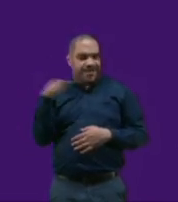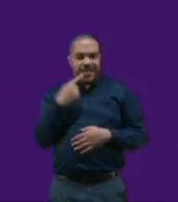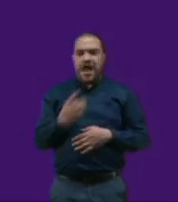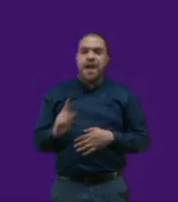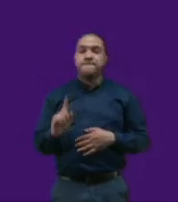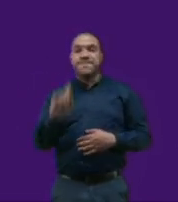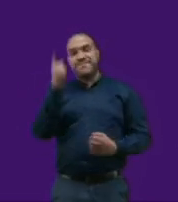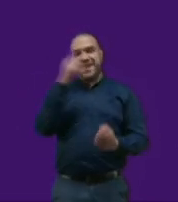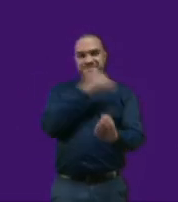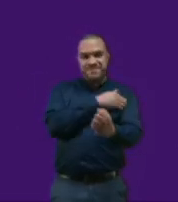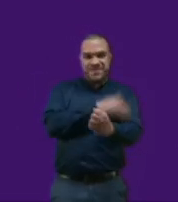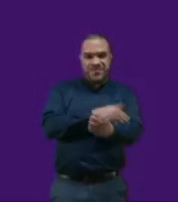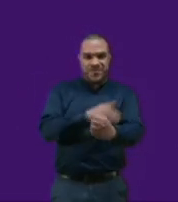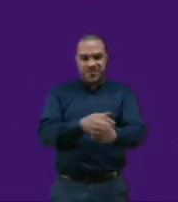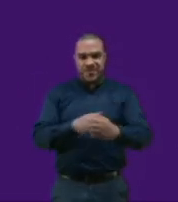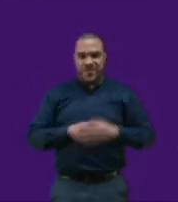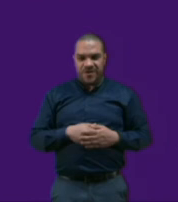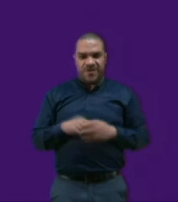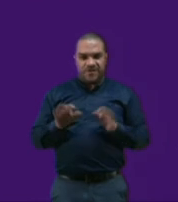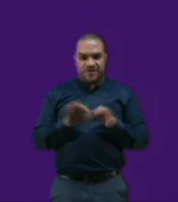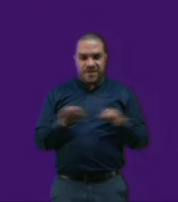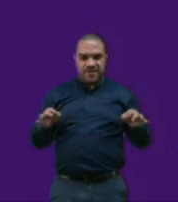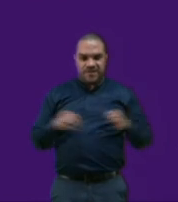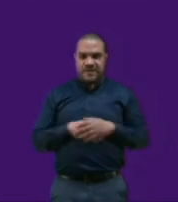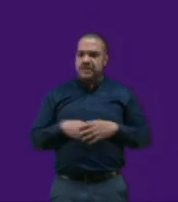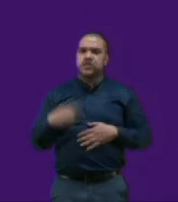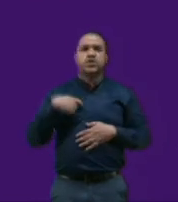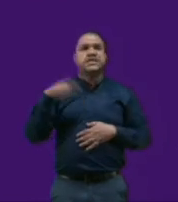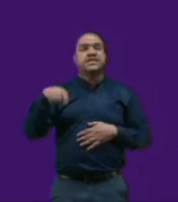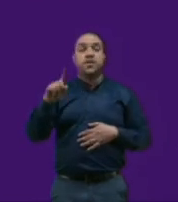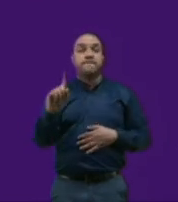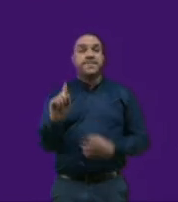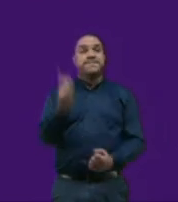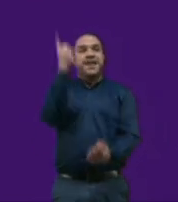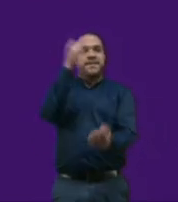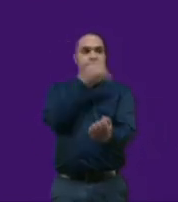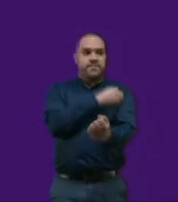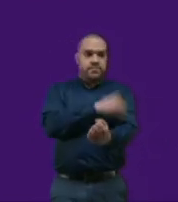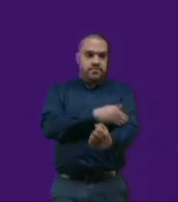exactamente lo que estás buscando, cómo levantar ese primer millón.